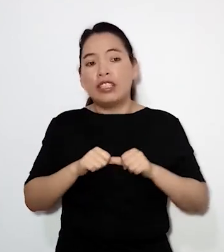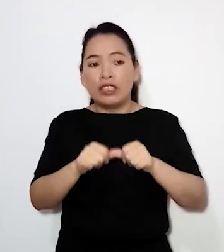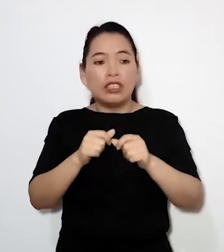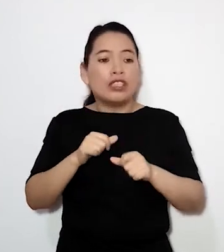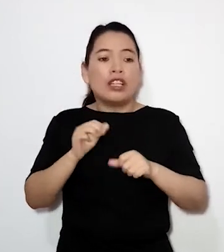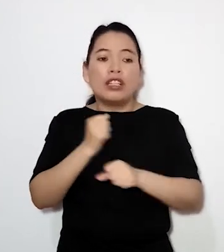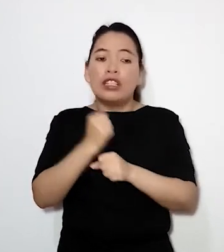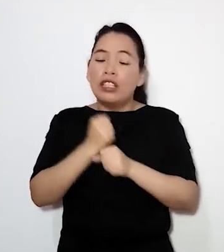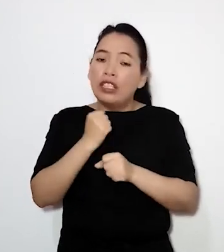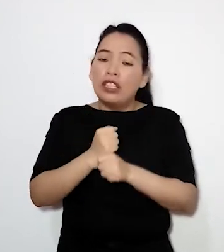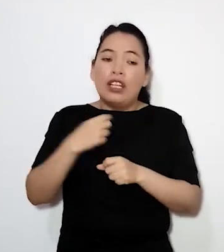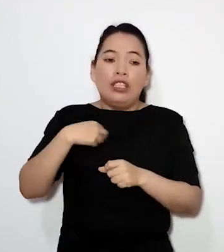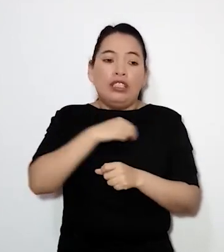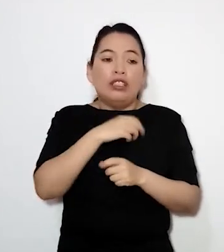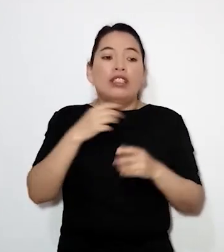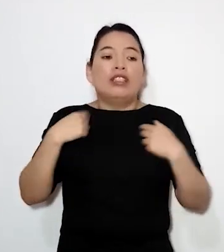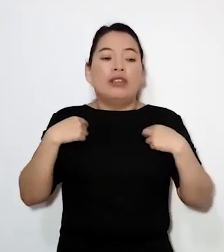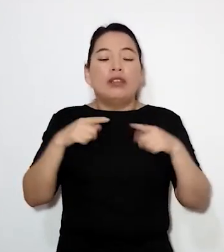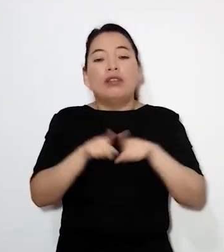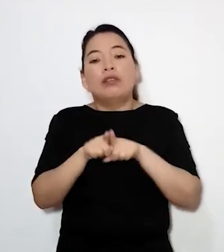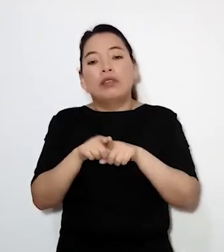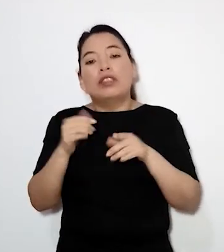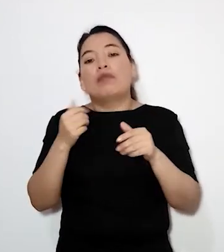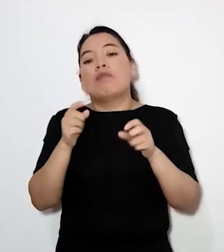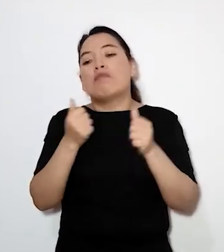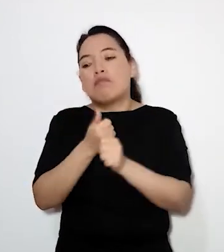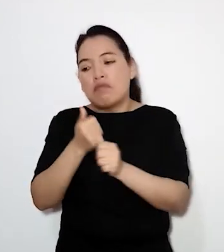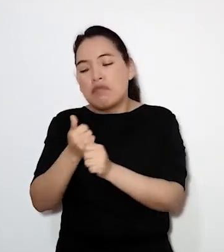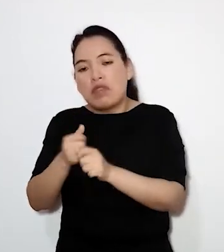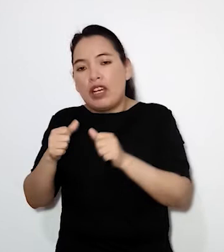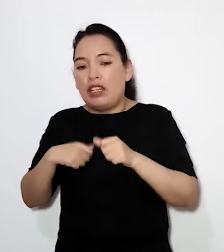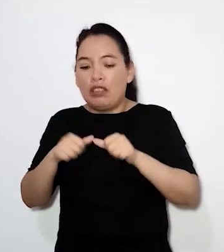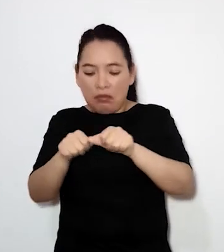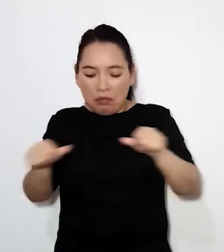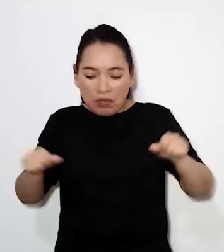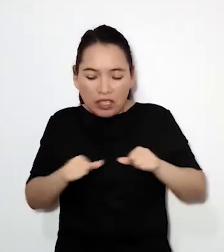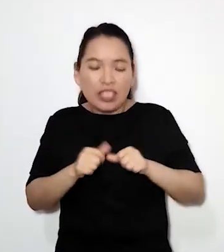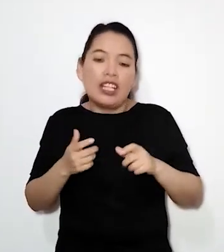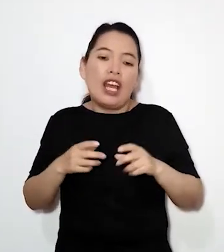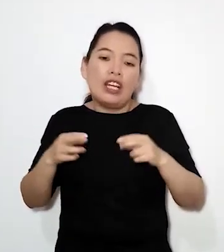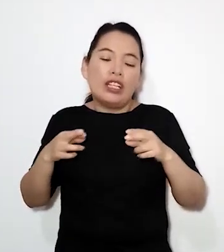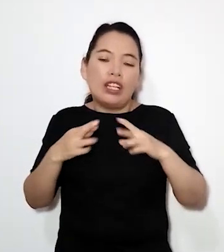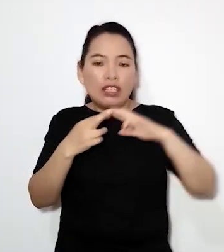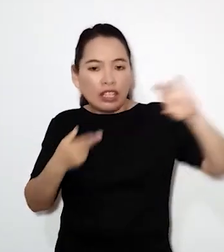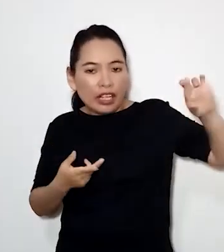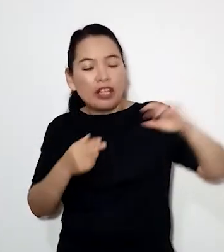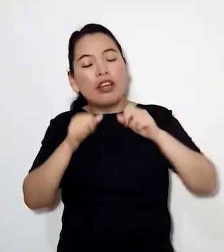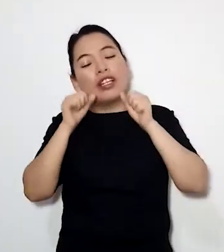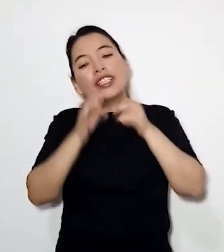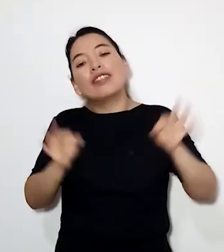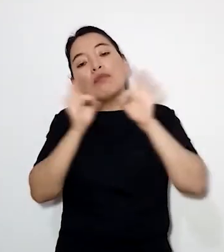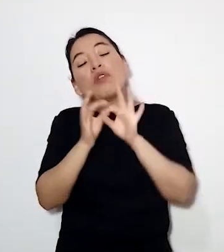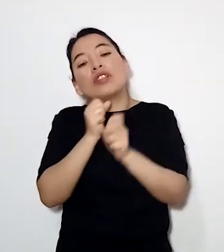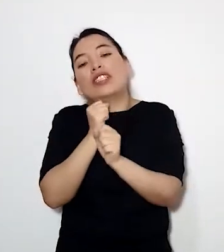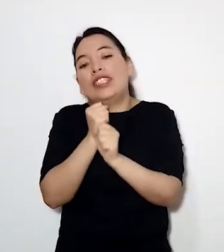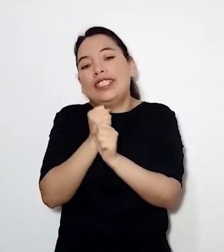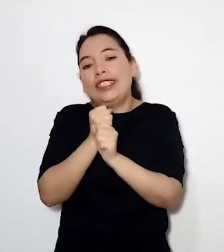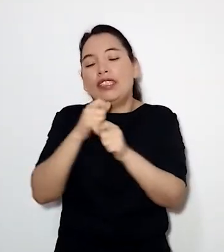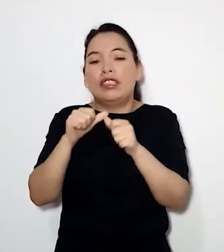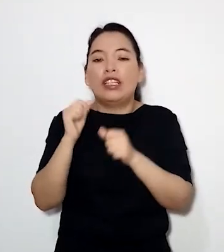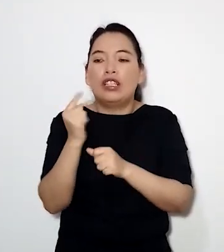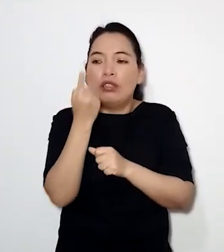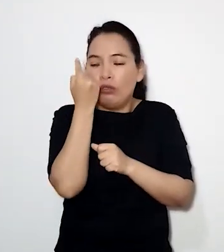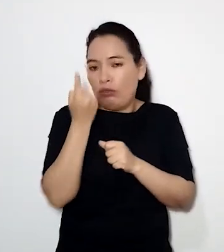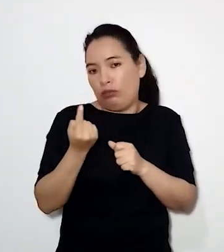educación inclusiva en nuestra región como una condición imprescindible para crear entramados sociales basados en